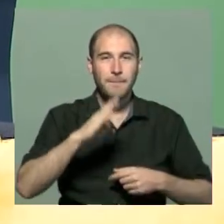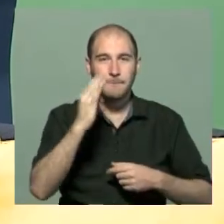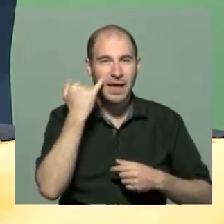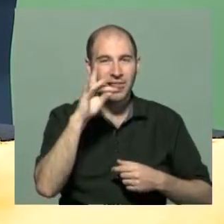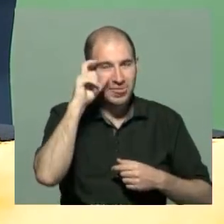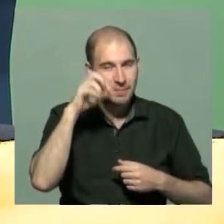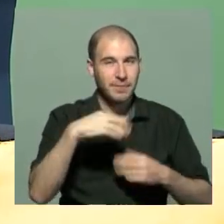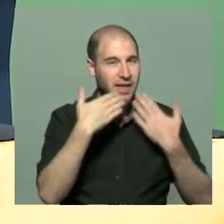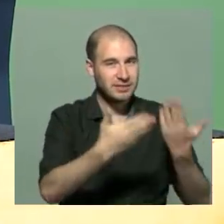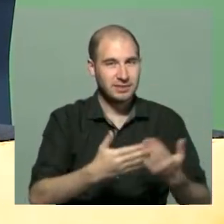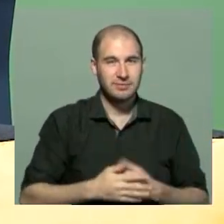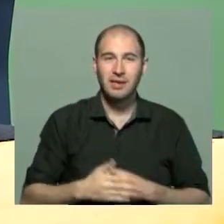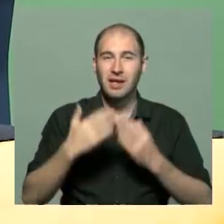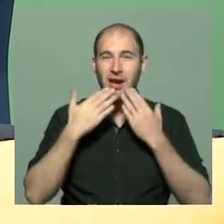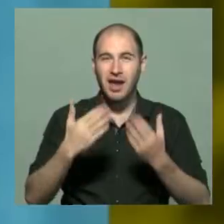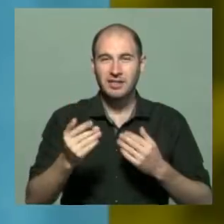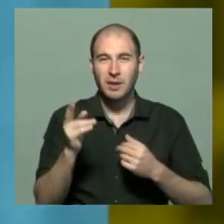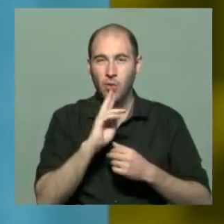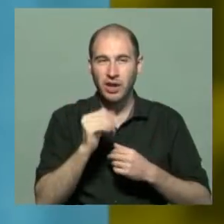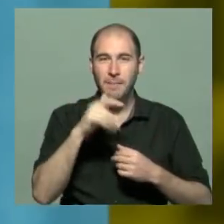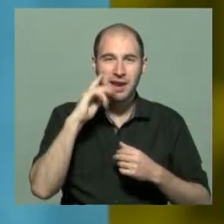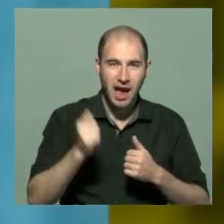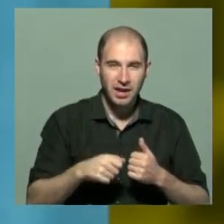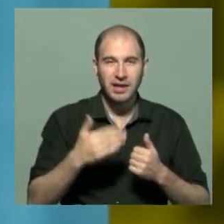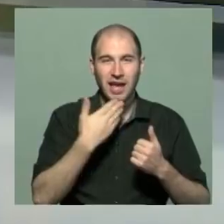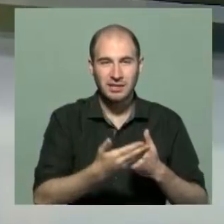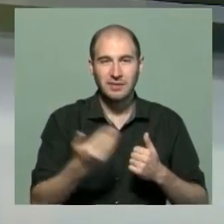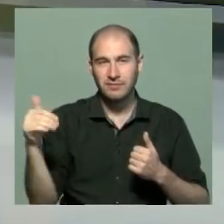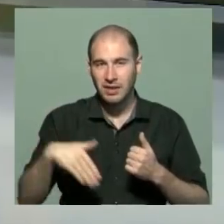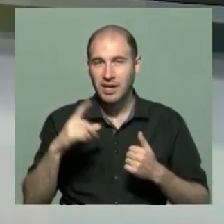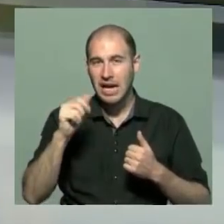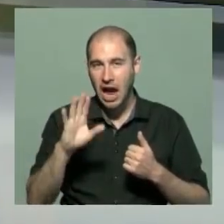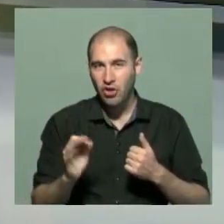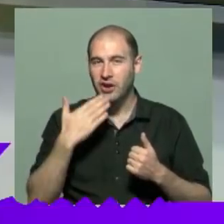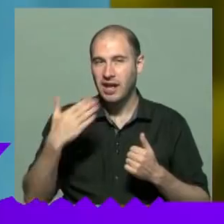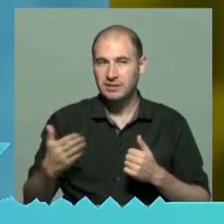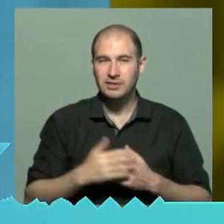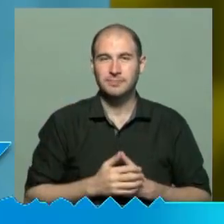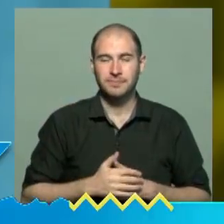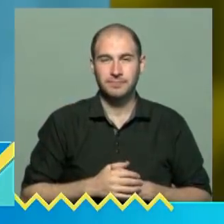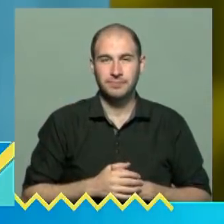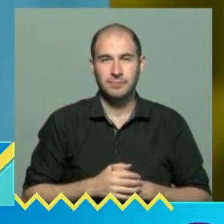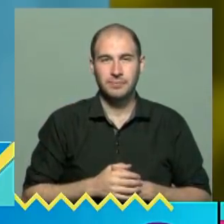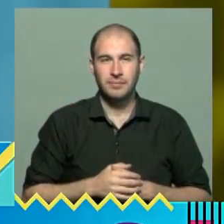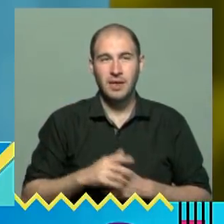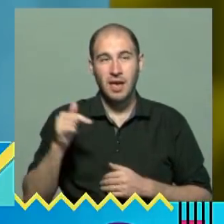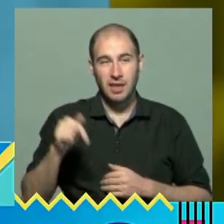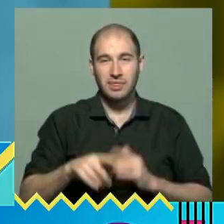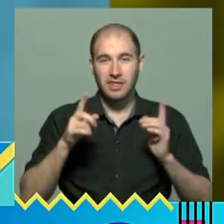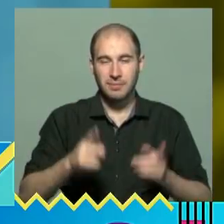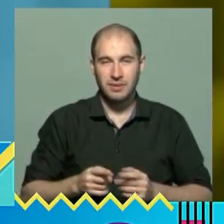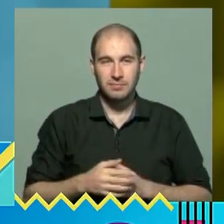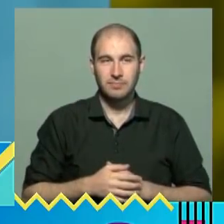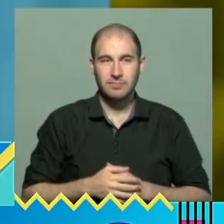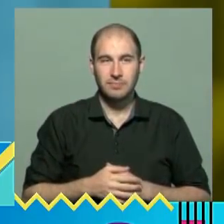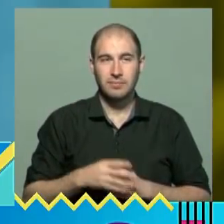Deep, así que muchas gracias. Bueno, les agradecemos a las chicas. Mariana, muchísimas gracias por estar acá. Caro, muchas gracias por a estar ustedes, acá. chicas. Bueno, obviamente, el